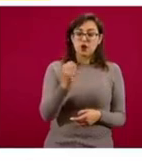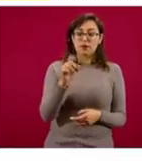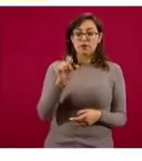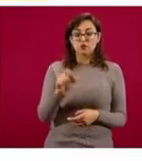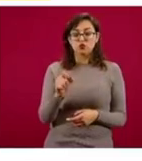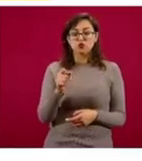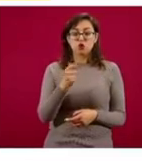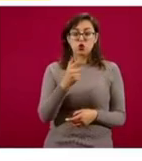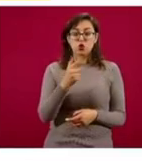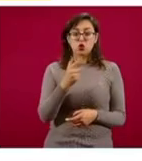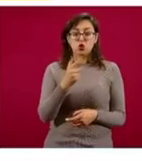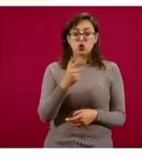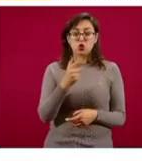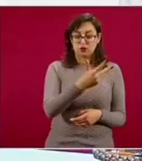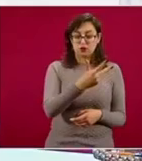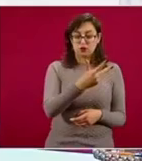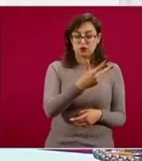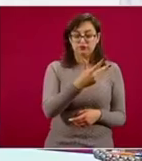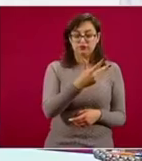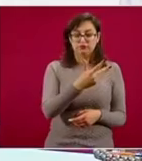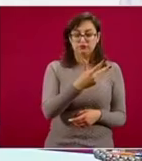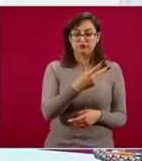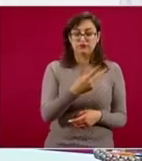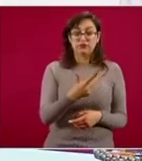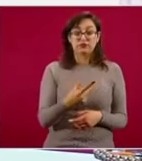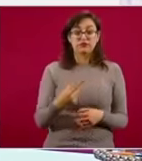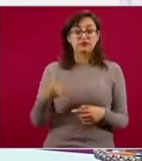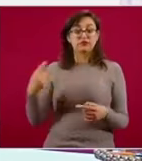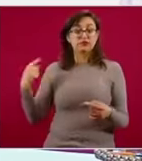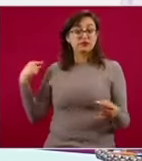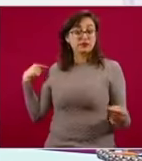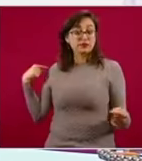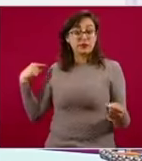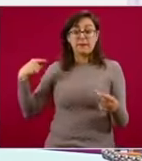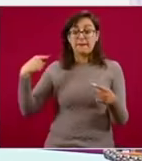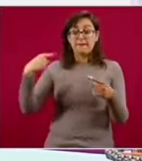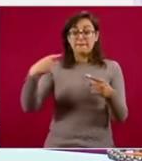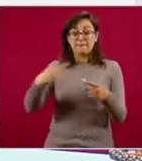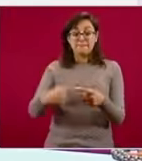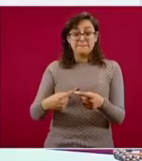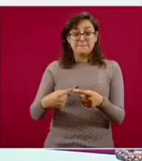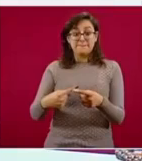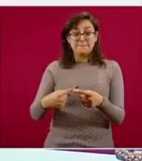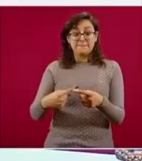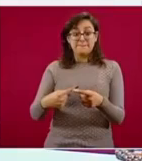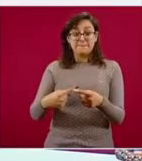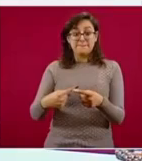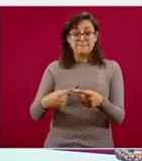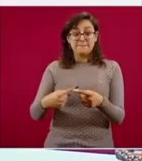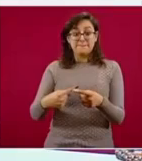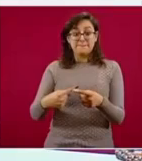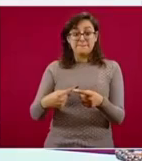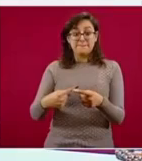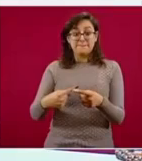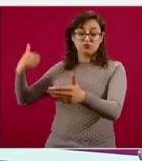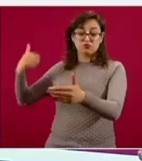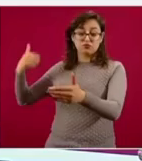9.8, que es a lo largo de todos los meses de la epidemia, cuál ha sido el